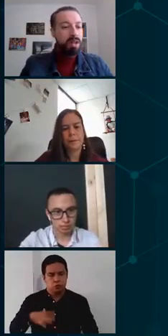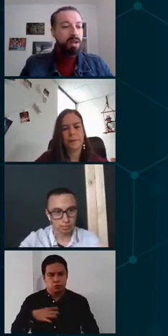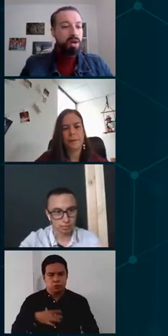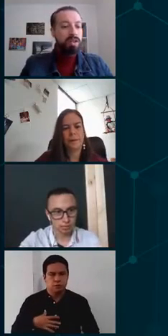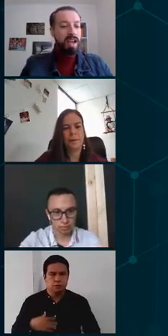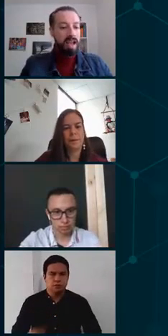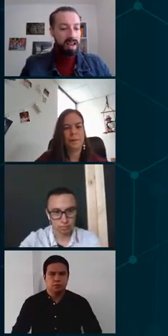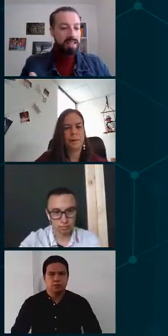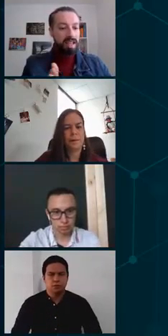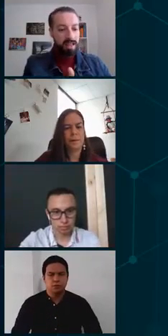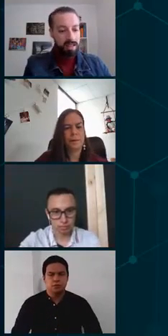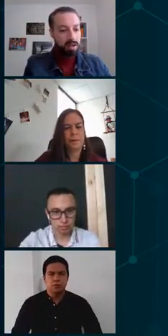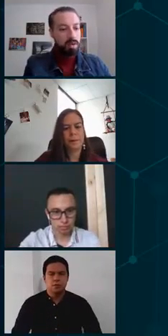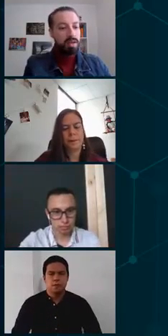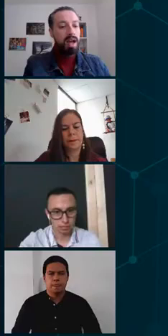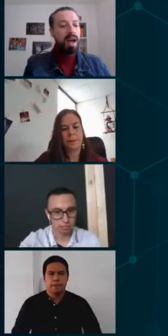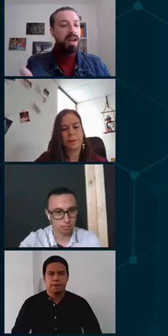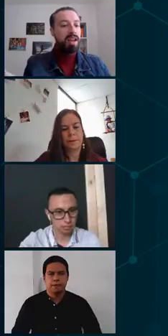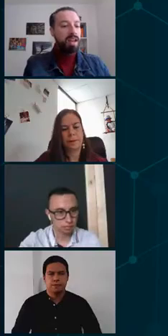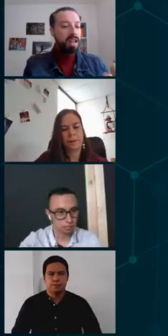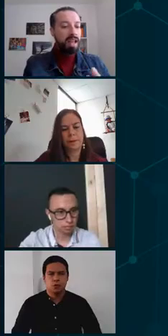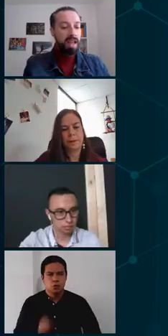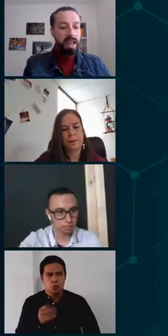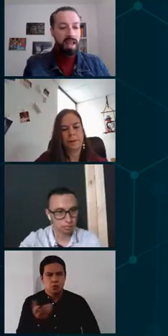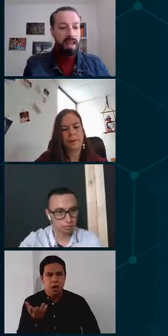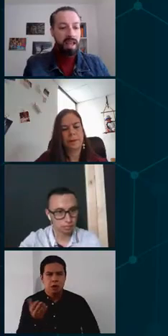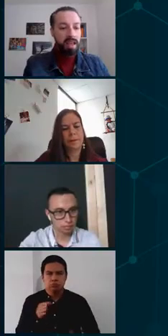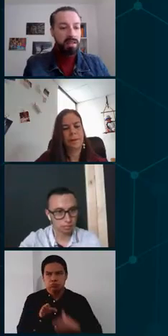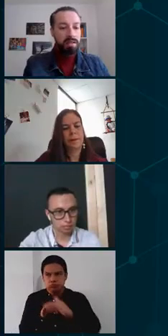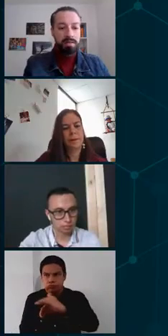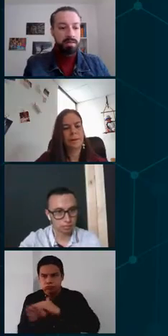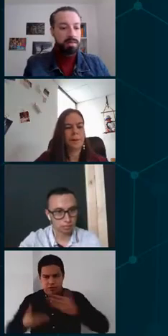¿Qué ves de pronto ya en las tiendas como tal?